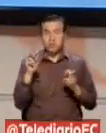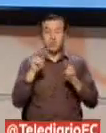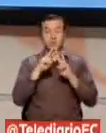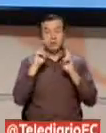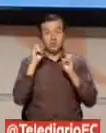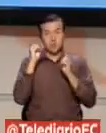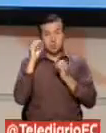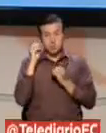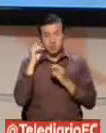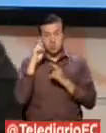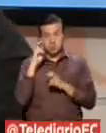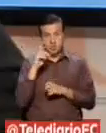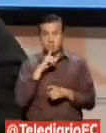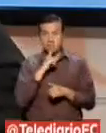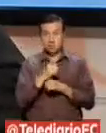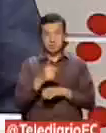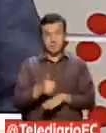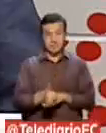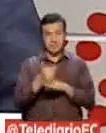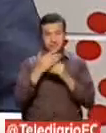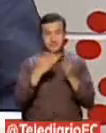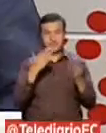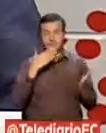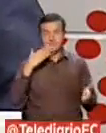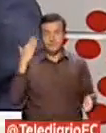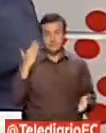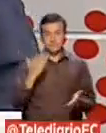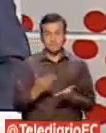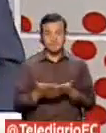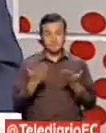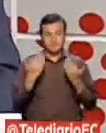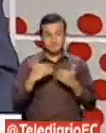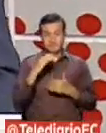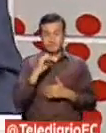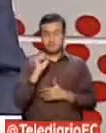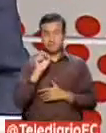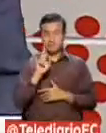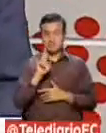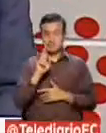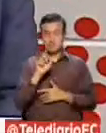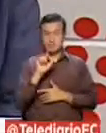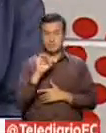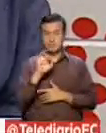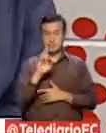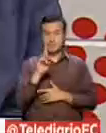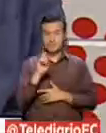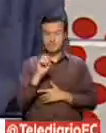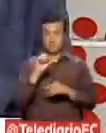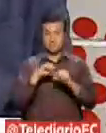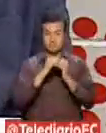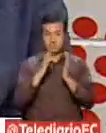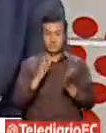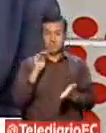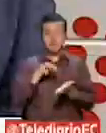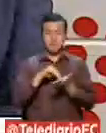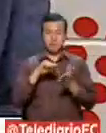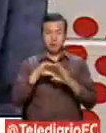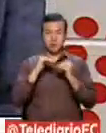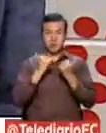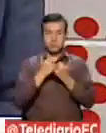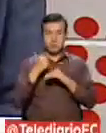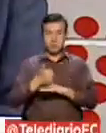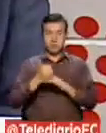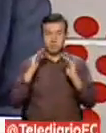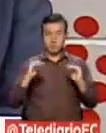informe para que sean investigadas por las autoridades. Gracias por estar aquí esta mañana, César Litardo, asambleísta, integrante de la Comisión de